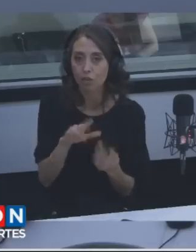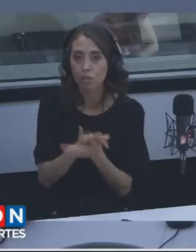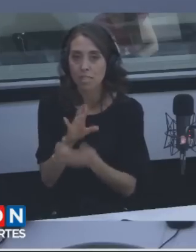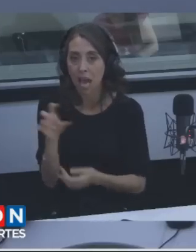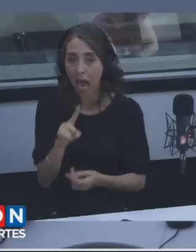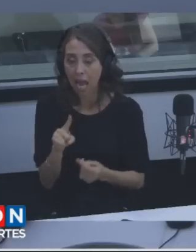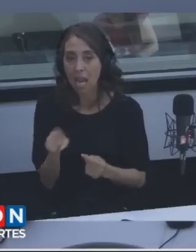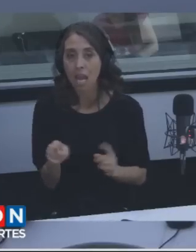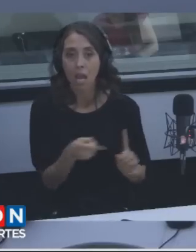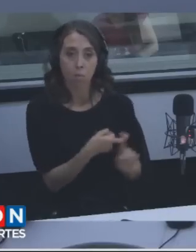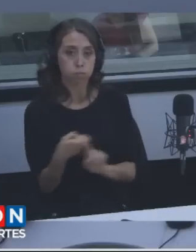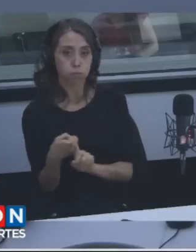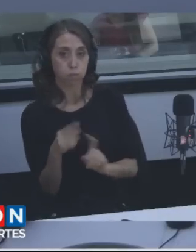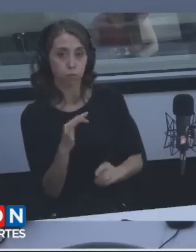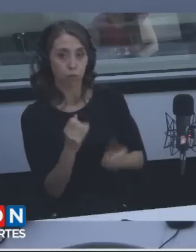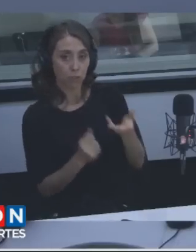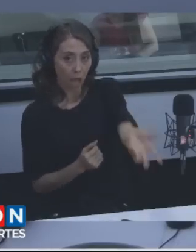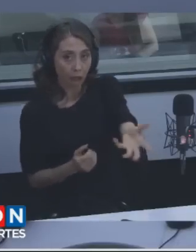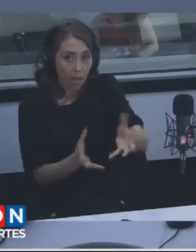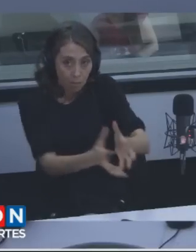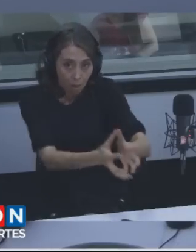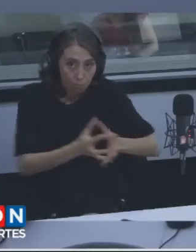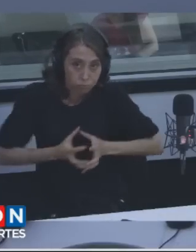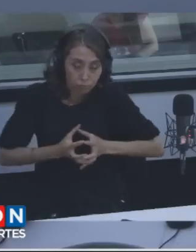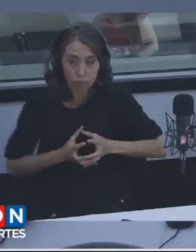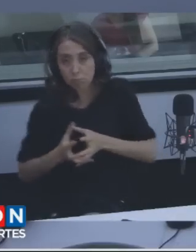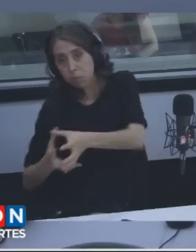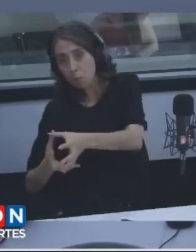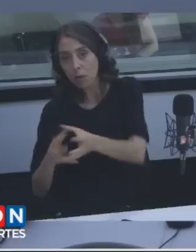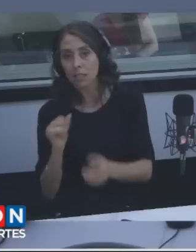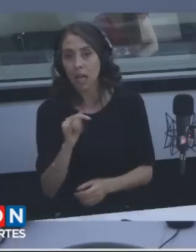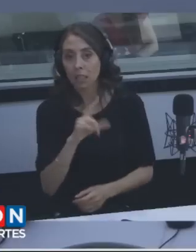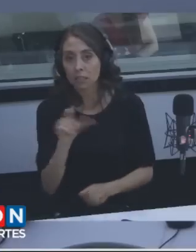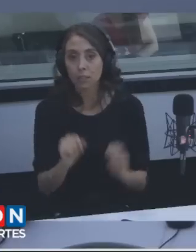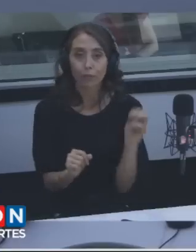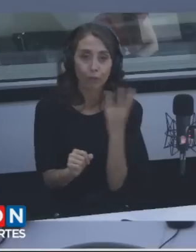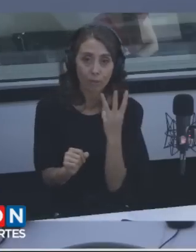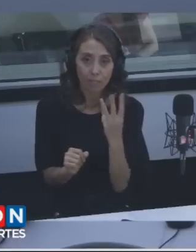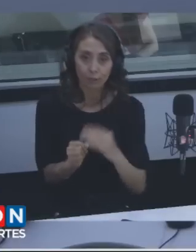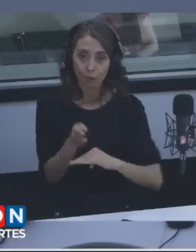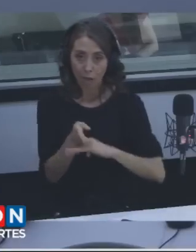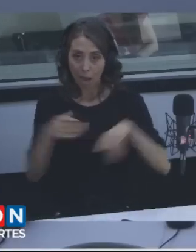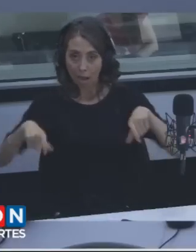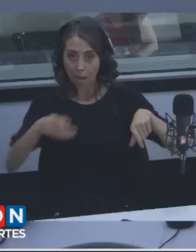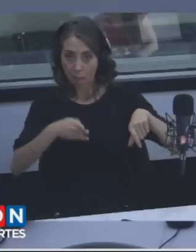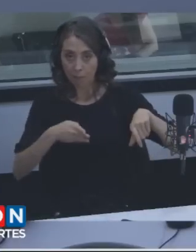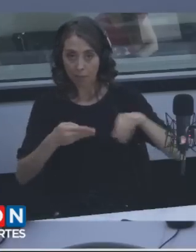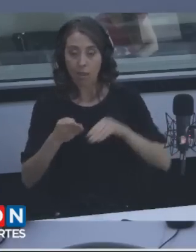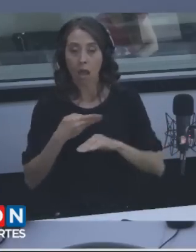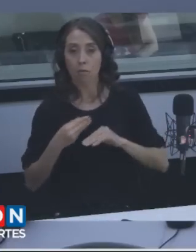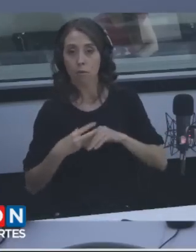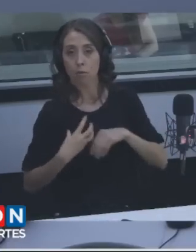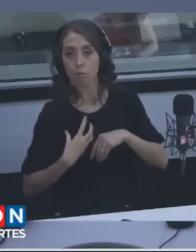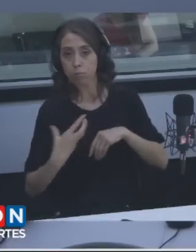fue en salida y que se la entrega a Castillo. Y el tercero es un centro de Buonanotte. A Buonanotte, el